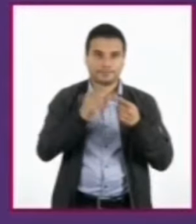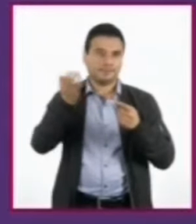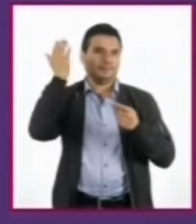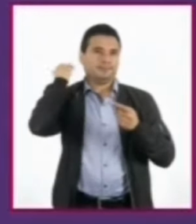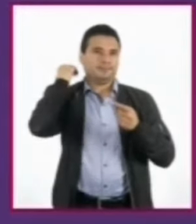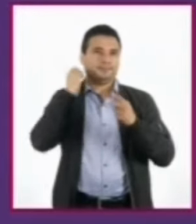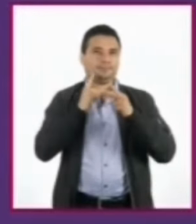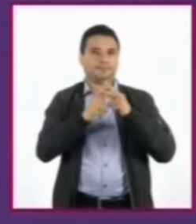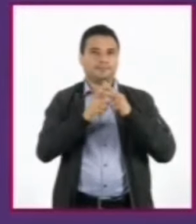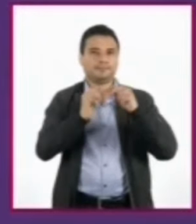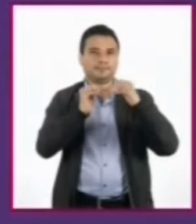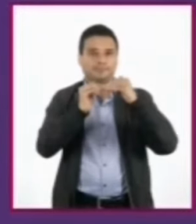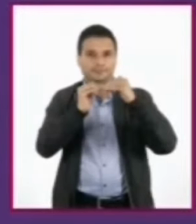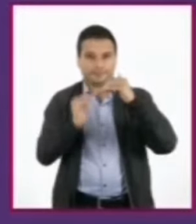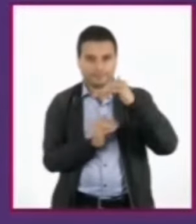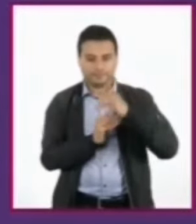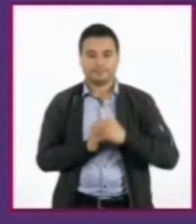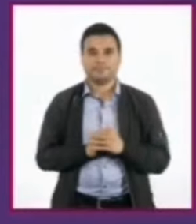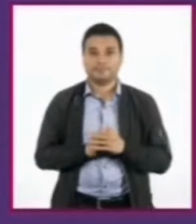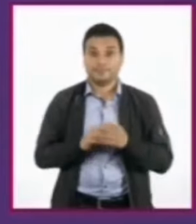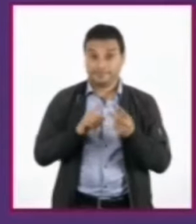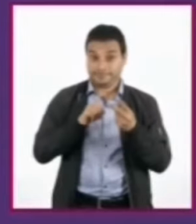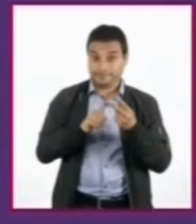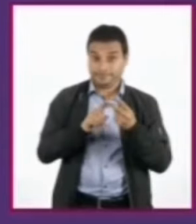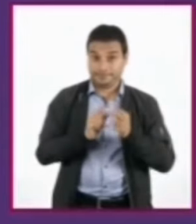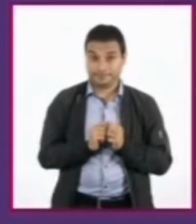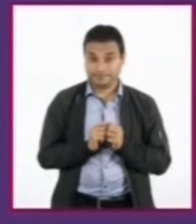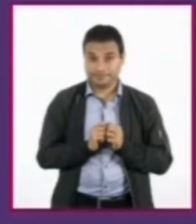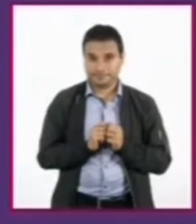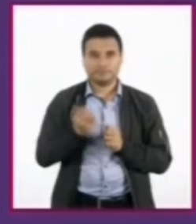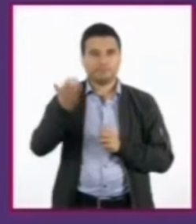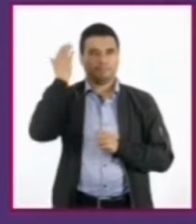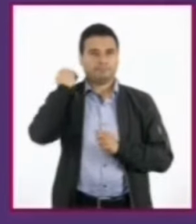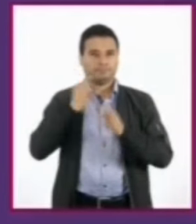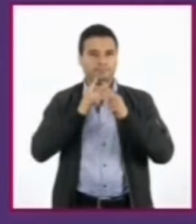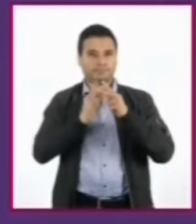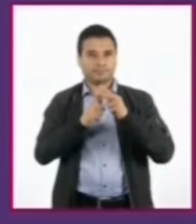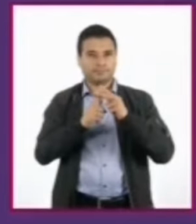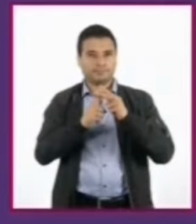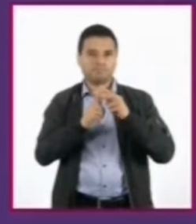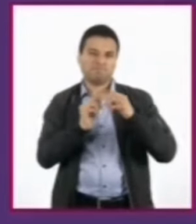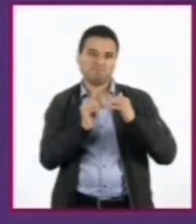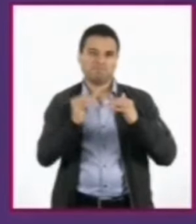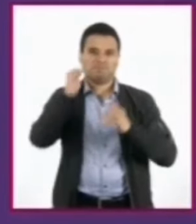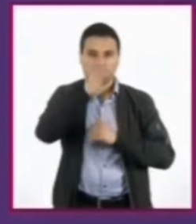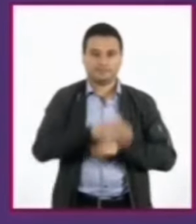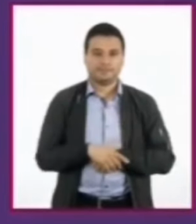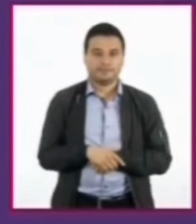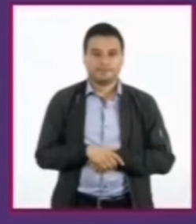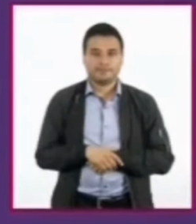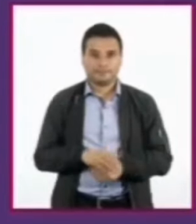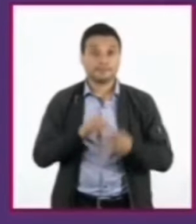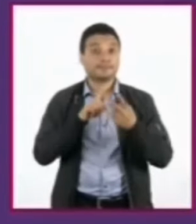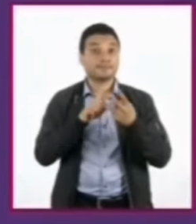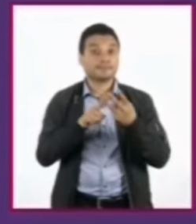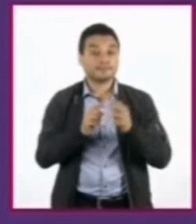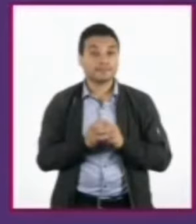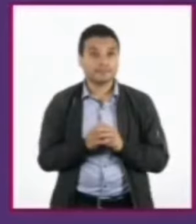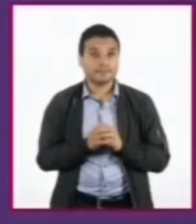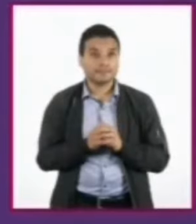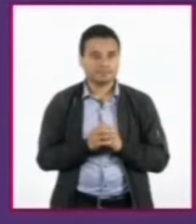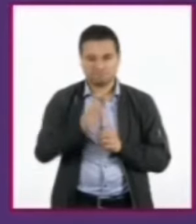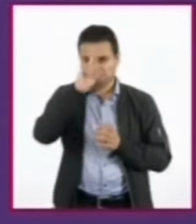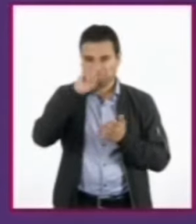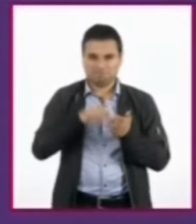la medición inicial. B. Mayor que la medición inicial. C.